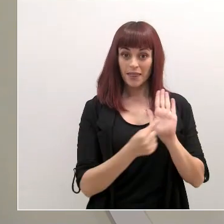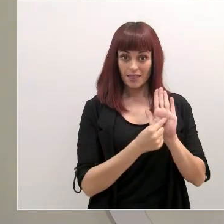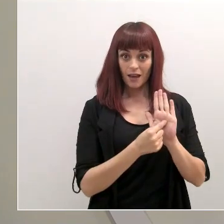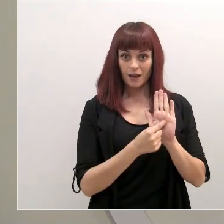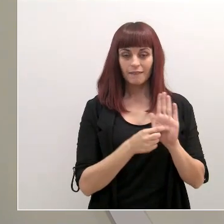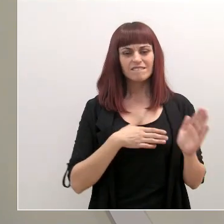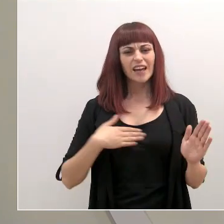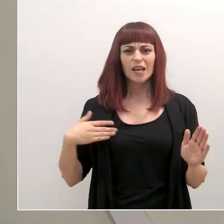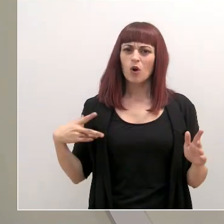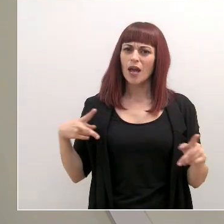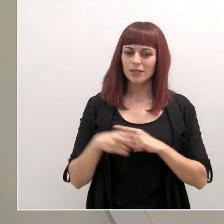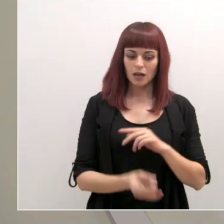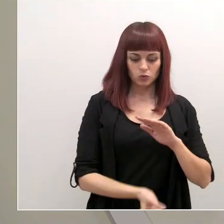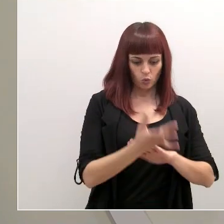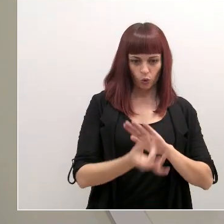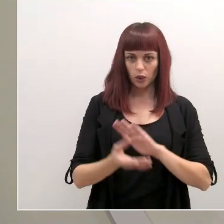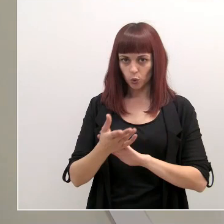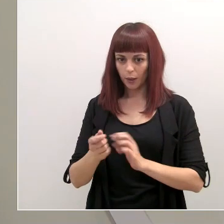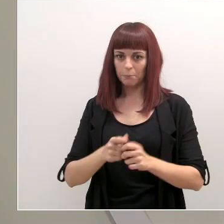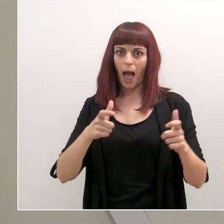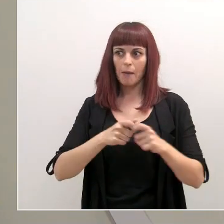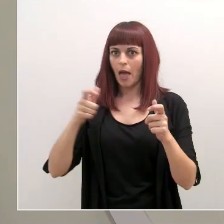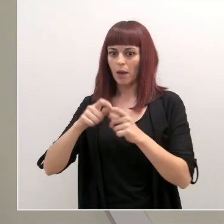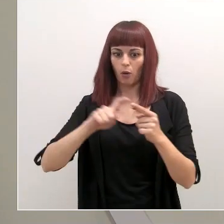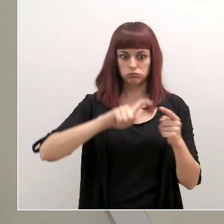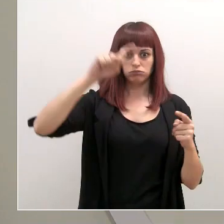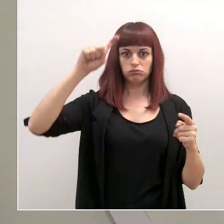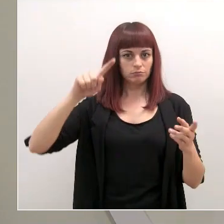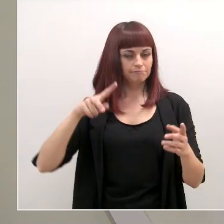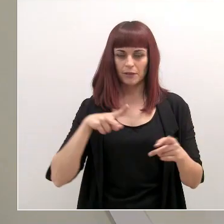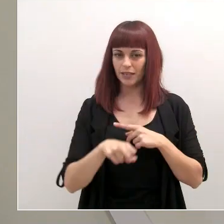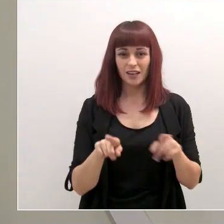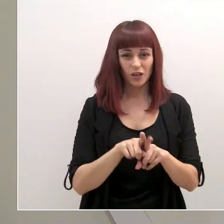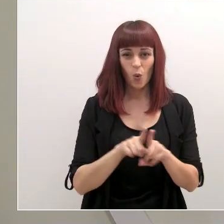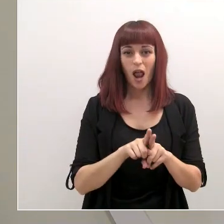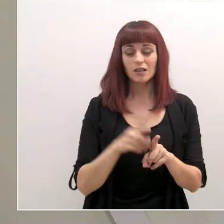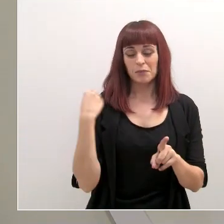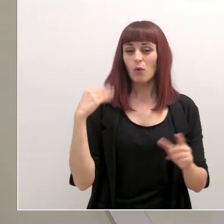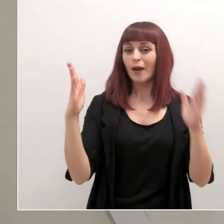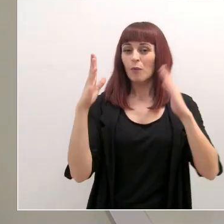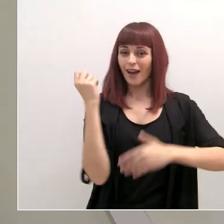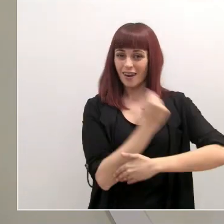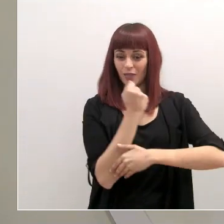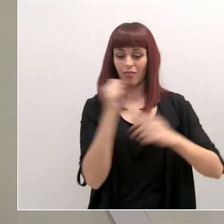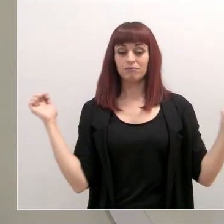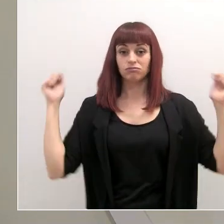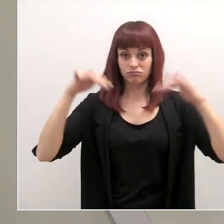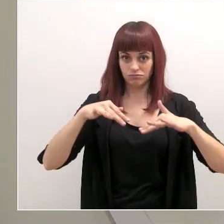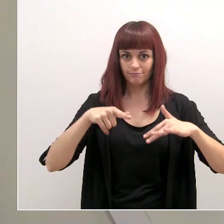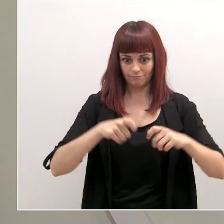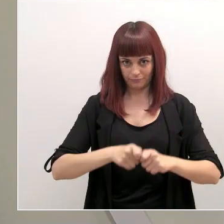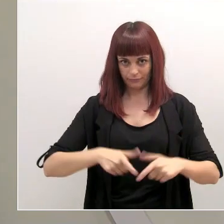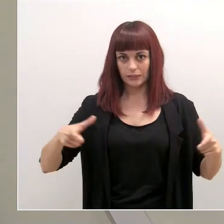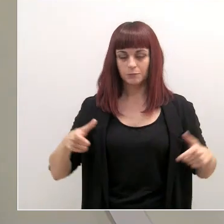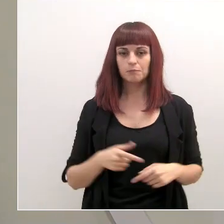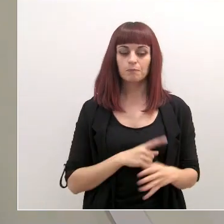queremos evitar la aparición de brotes y picos de contagios, tal y como sucedió con los encuentros de Navidad. Quinto,